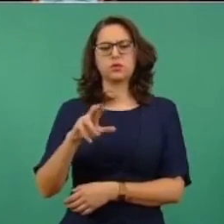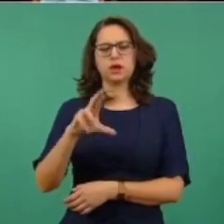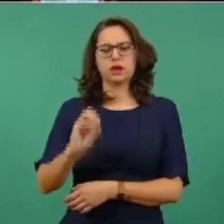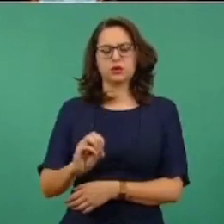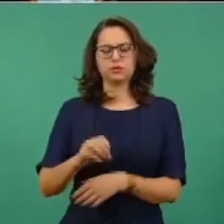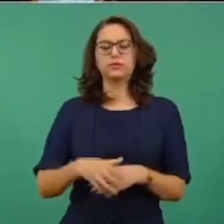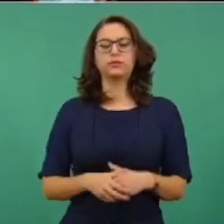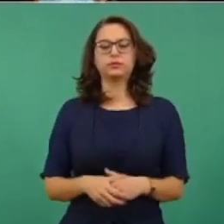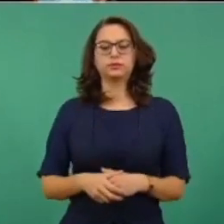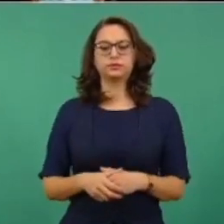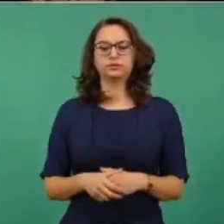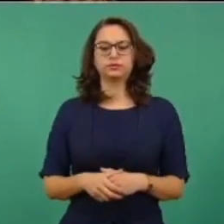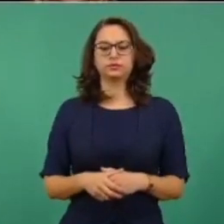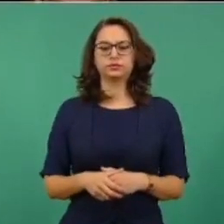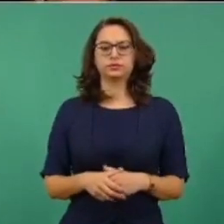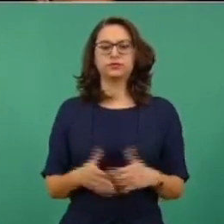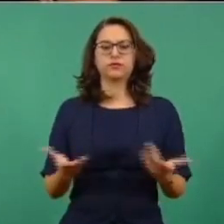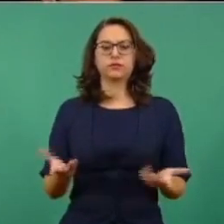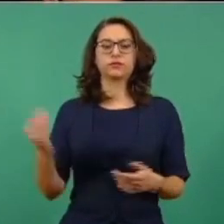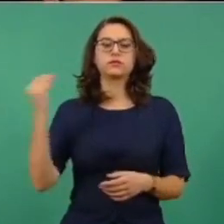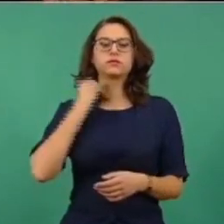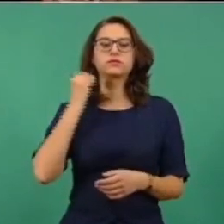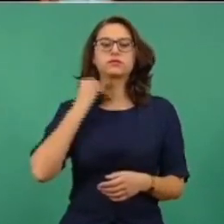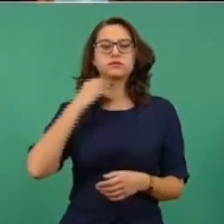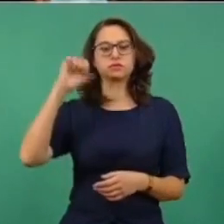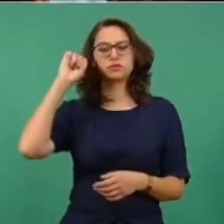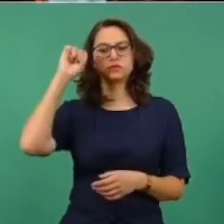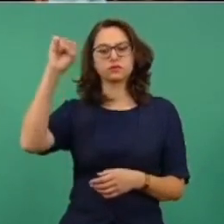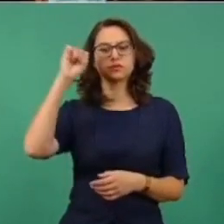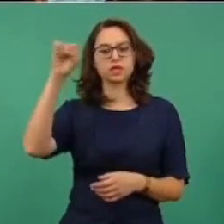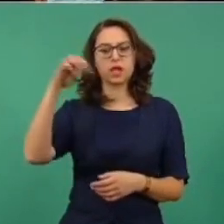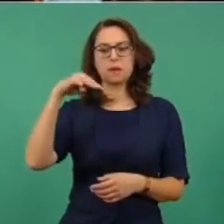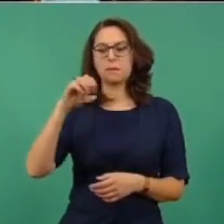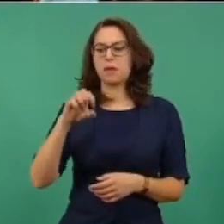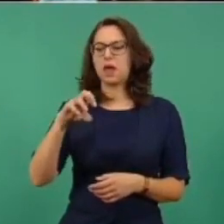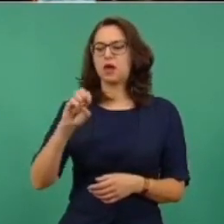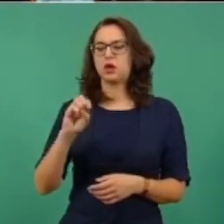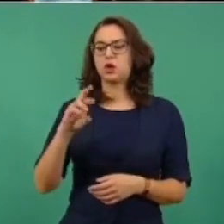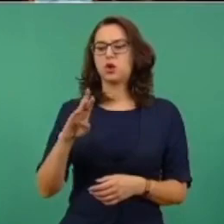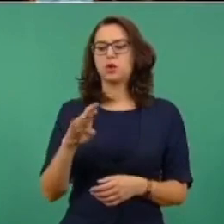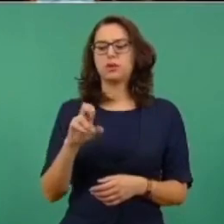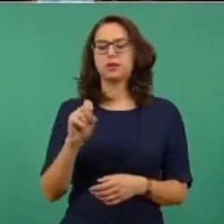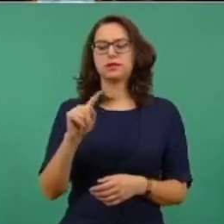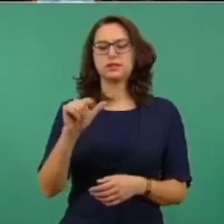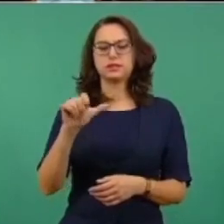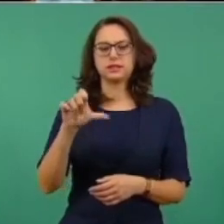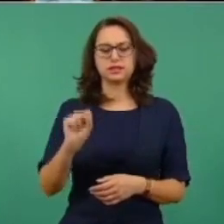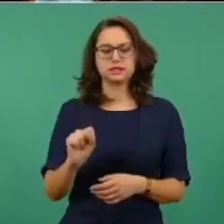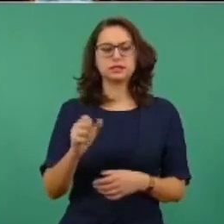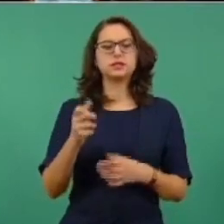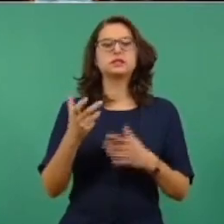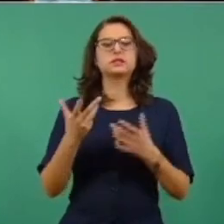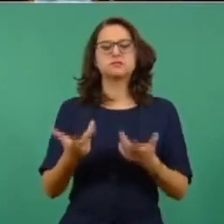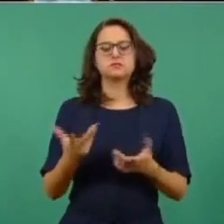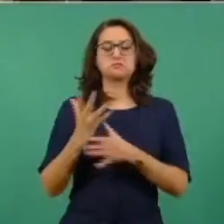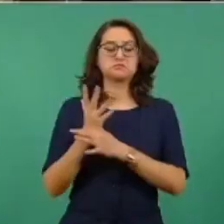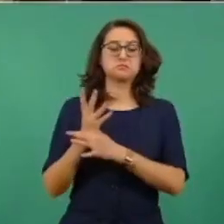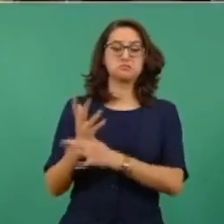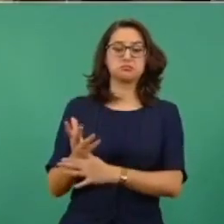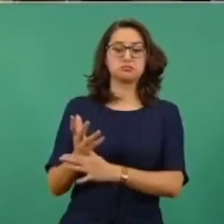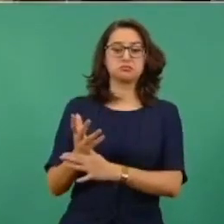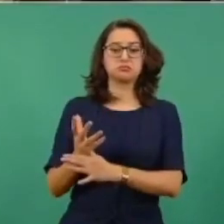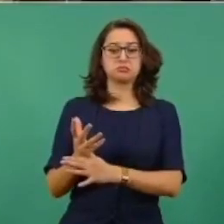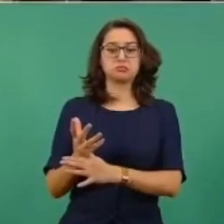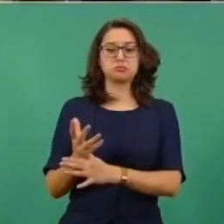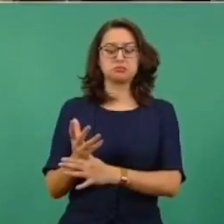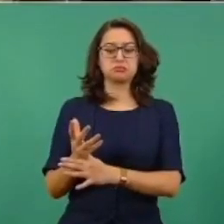legal del Sindicato de Maniobristas, Alejandro Pulido Cueto, quien afirma la existencia